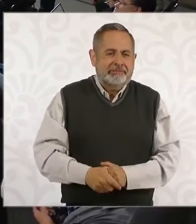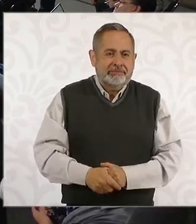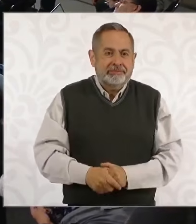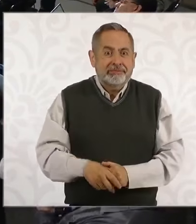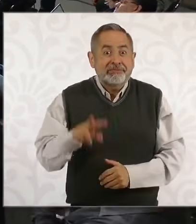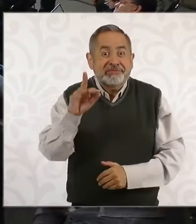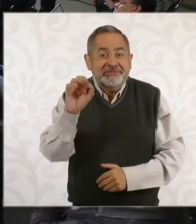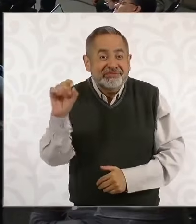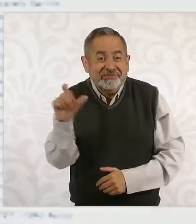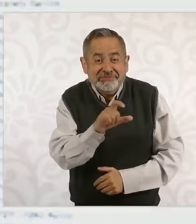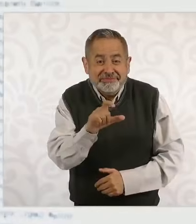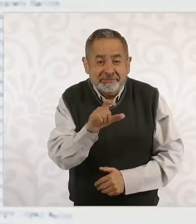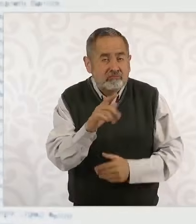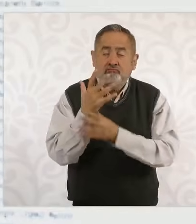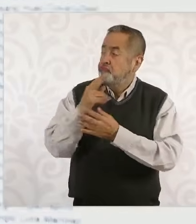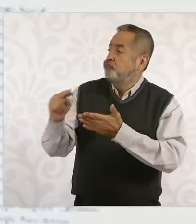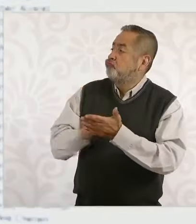Vicente Fox.